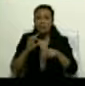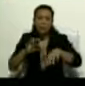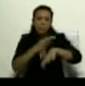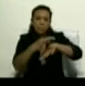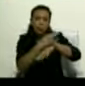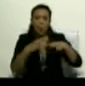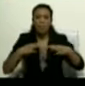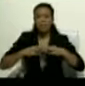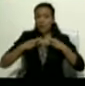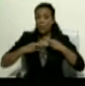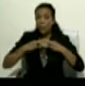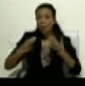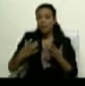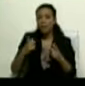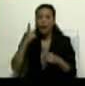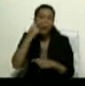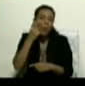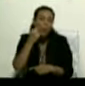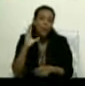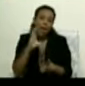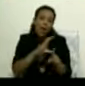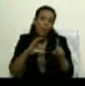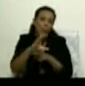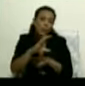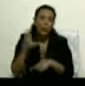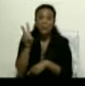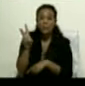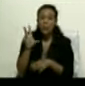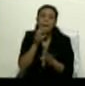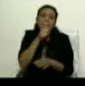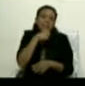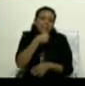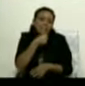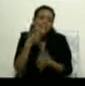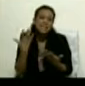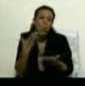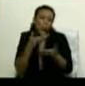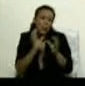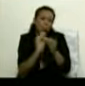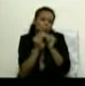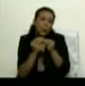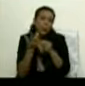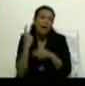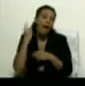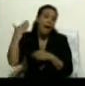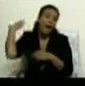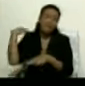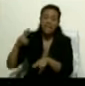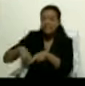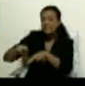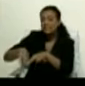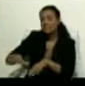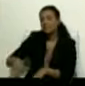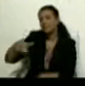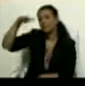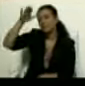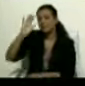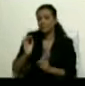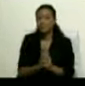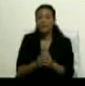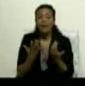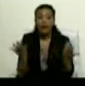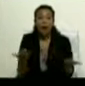bueno, forman parte de nuestra vida, de nuestra infancia. Muchos llegamos a viejitos con las muñecas que teníamos de cuando éramos pequeños en la mano. Y